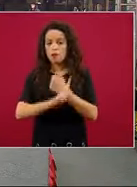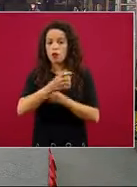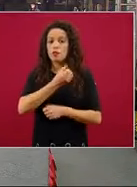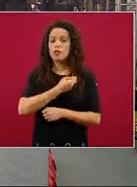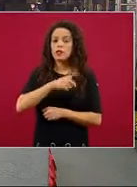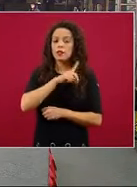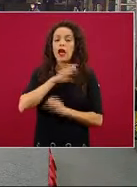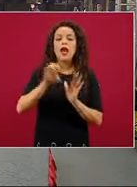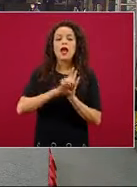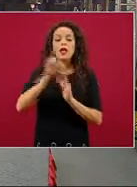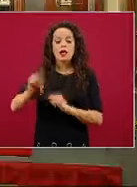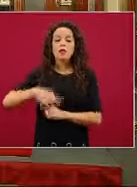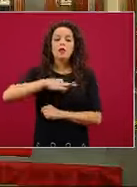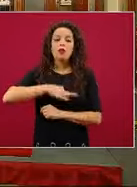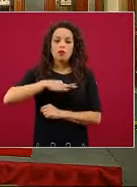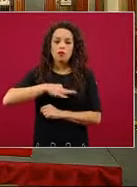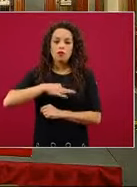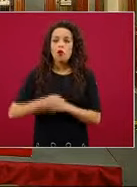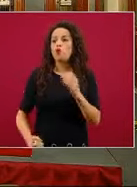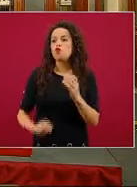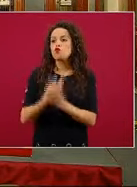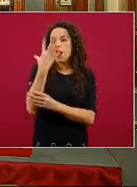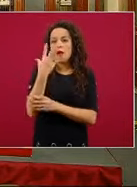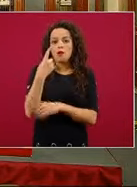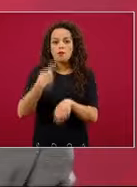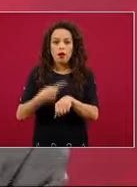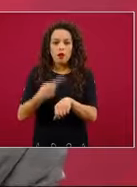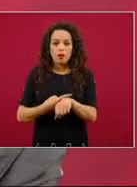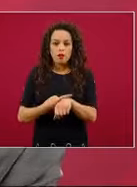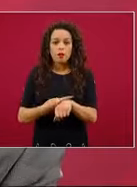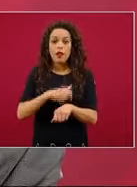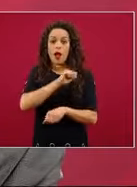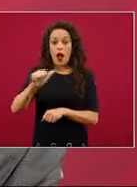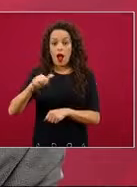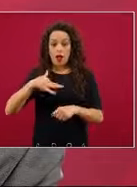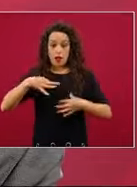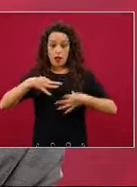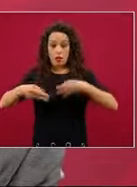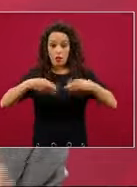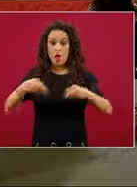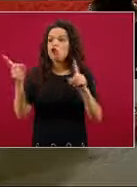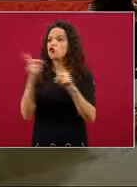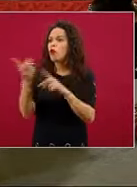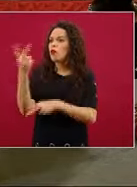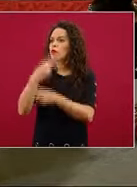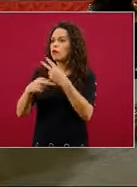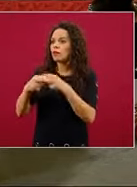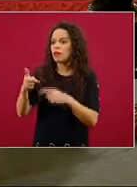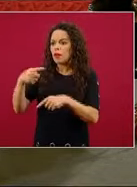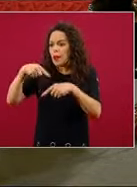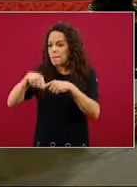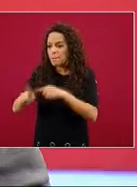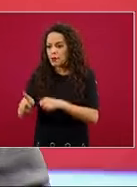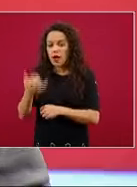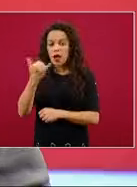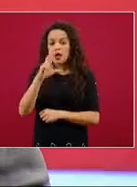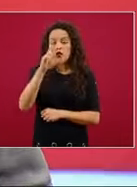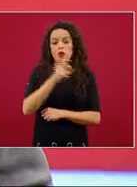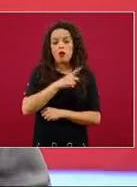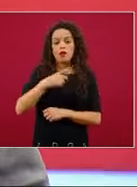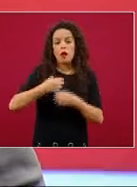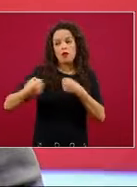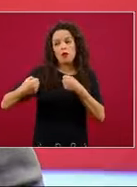enfermedades infecciosas emergentes de interés epidémico, en el punto de origen y no en las fronteras nacionales.